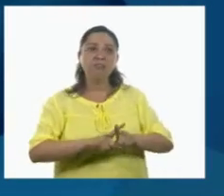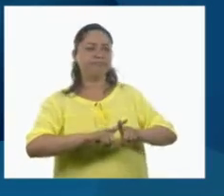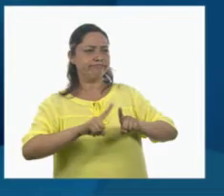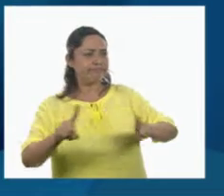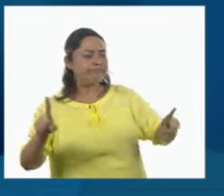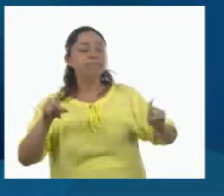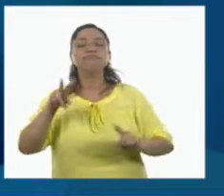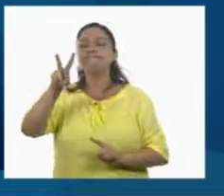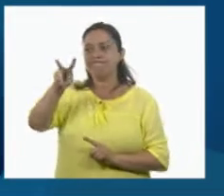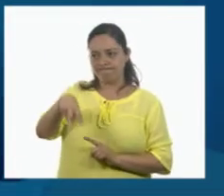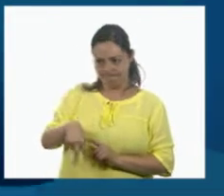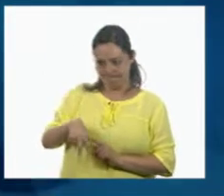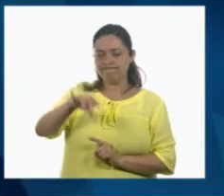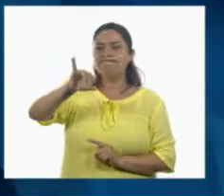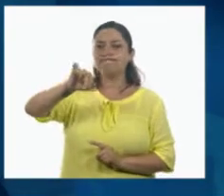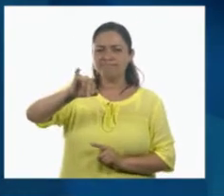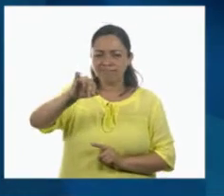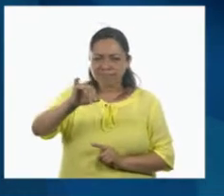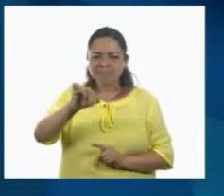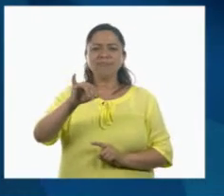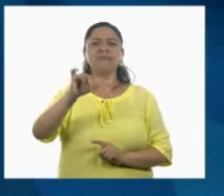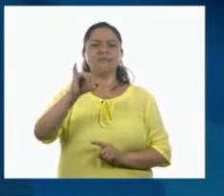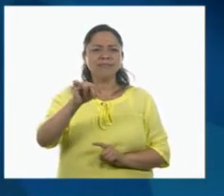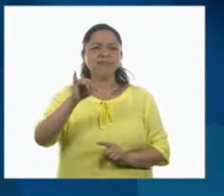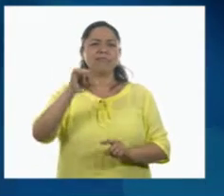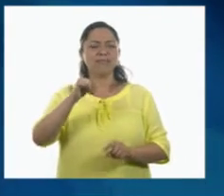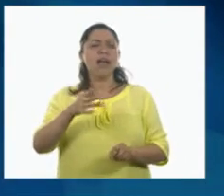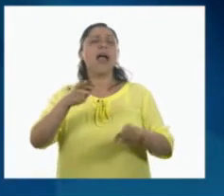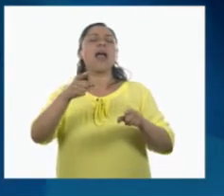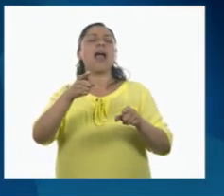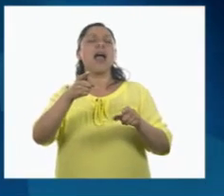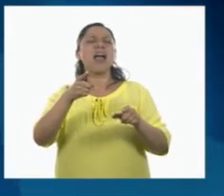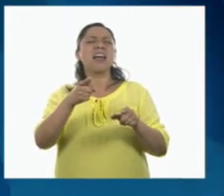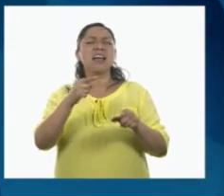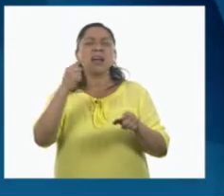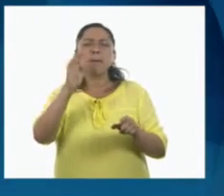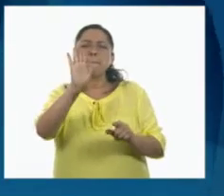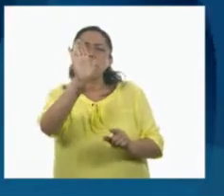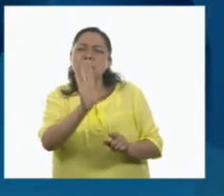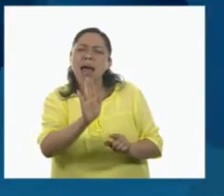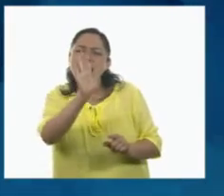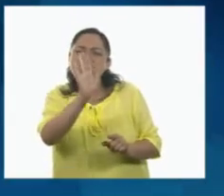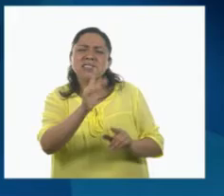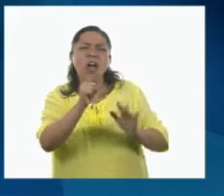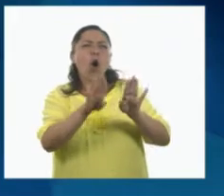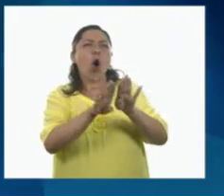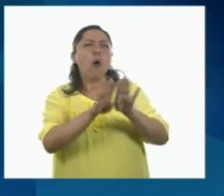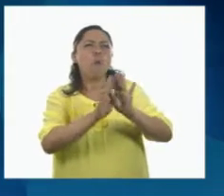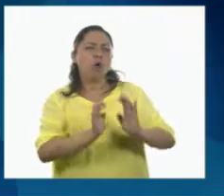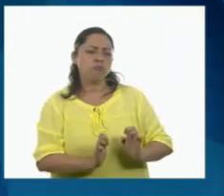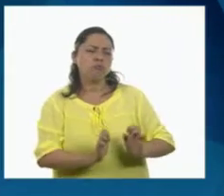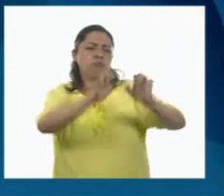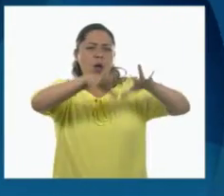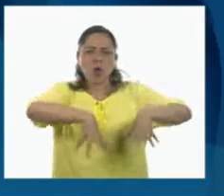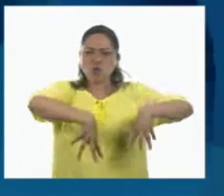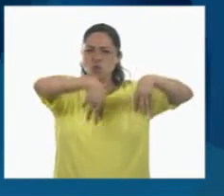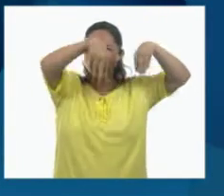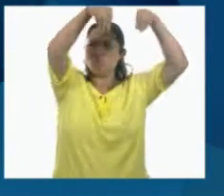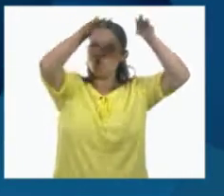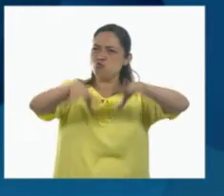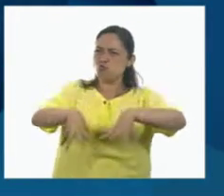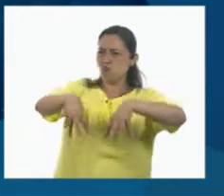¿verdad? ¿Parecen? ¿Qué parecen? Parecen, ¿Como palacios? ajá,